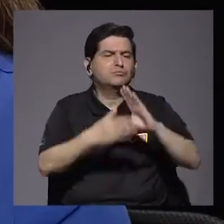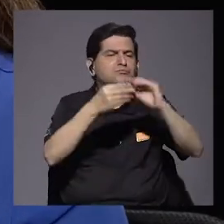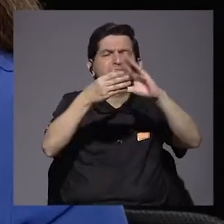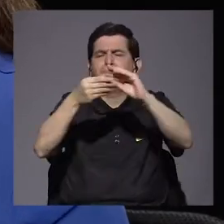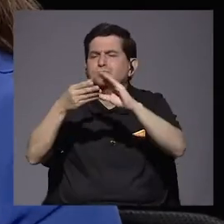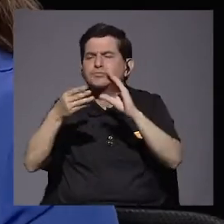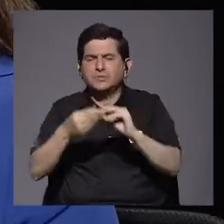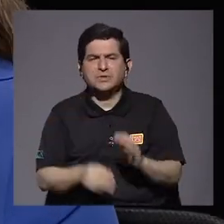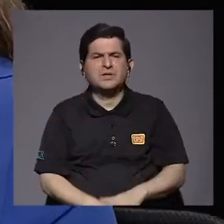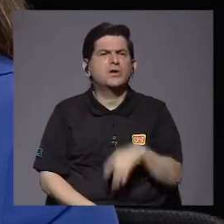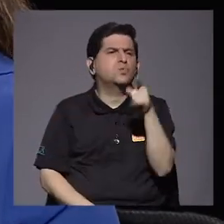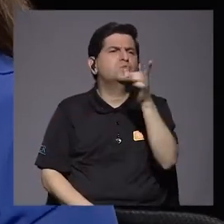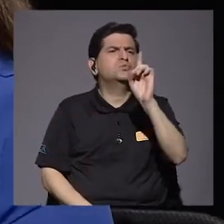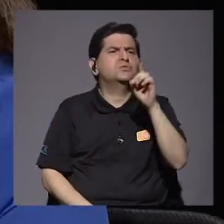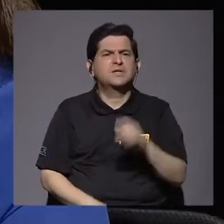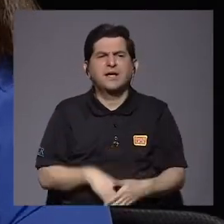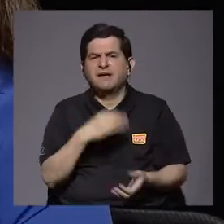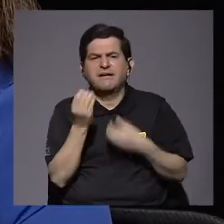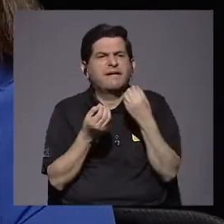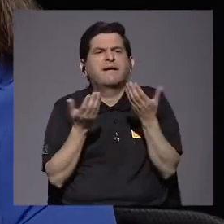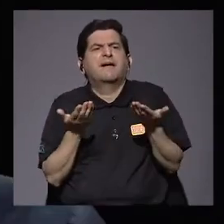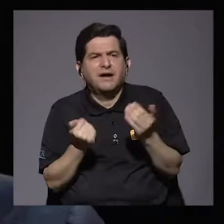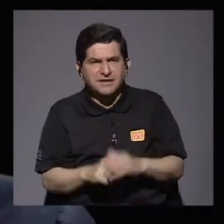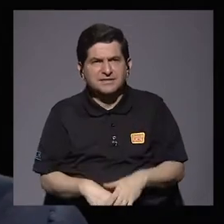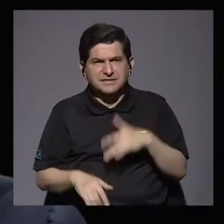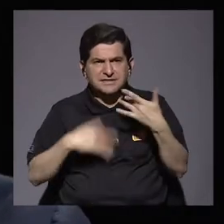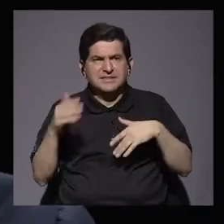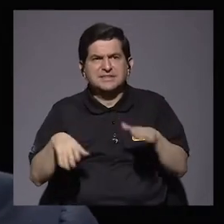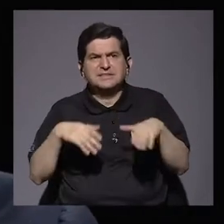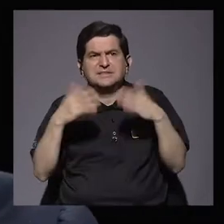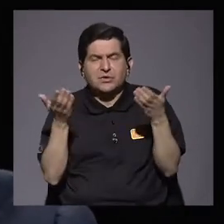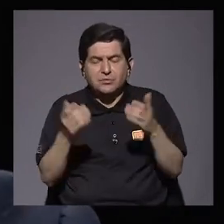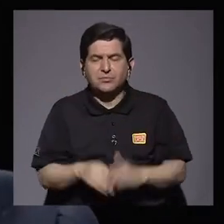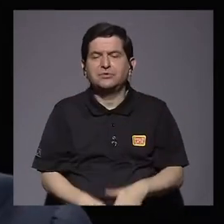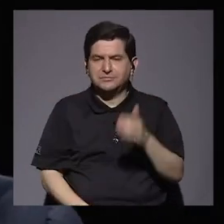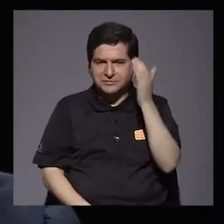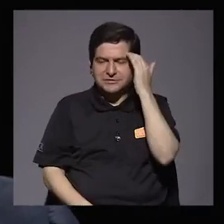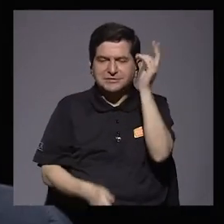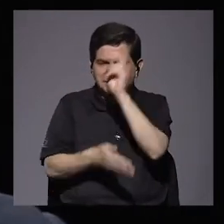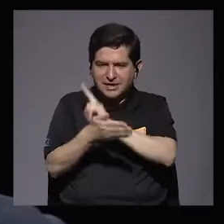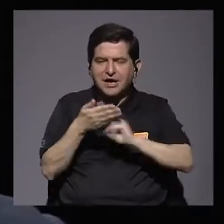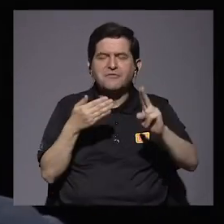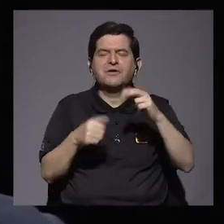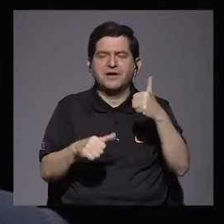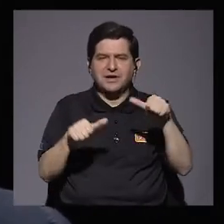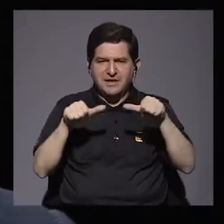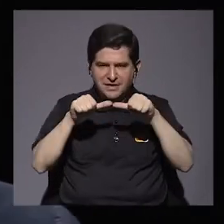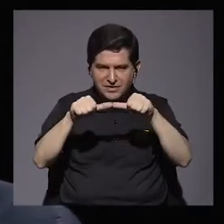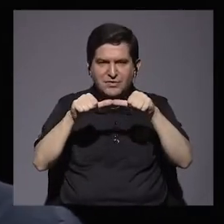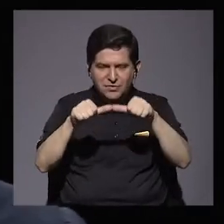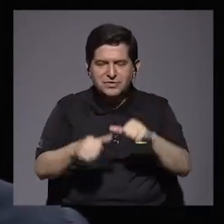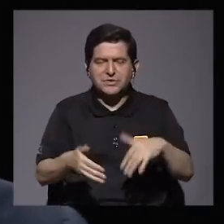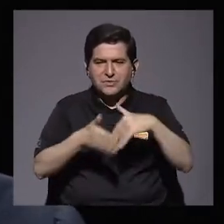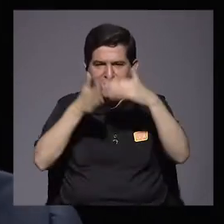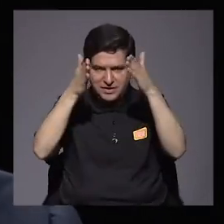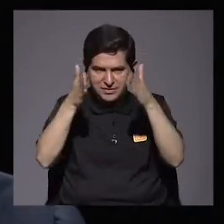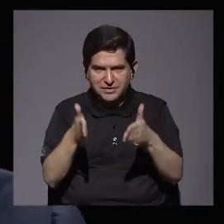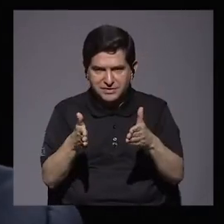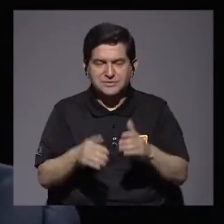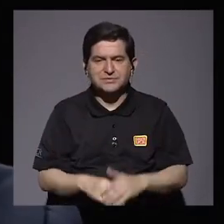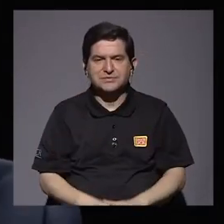comentar, mira, ¿dónde estás? ¿Qué es lo que has hecho? ¿Cómo te sentís? Tenemos que reconocer que la universidad ha hecho un esfuerzo también para darles a esos